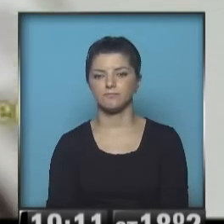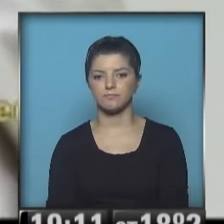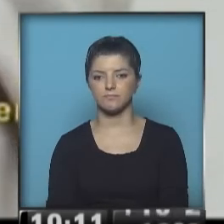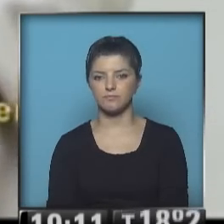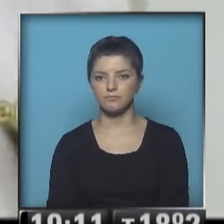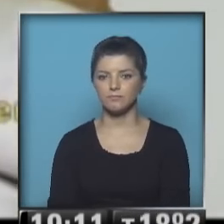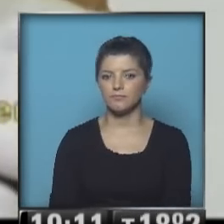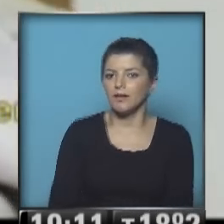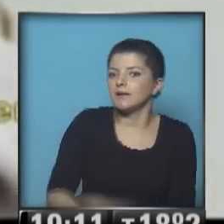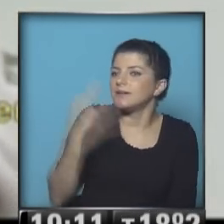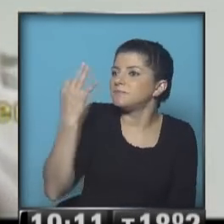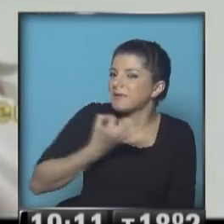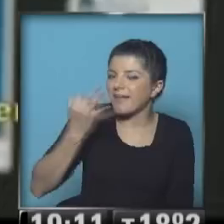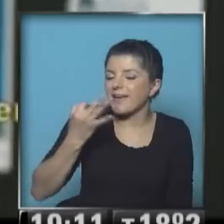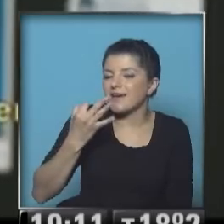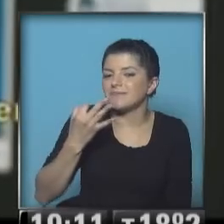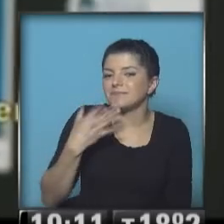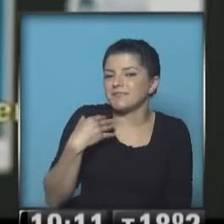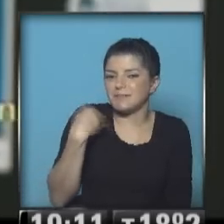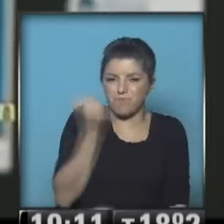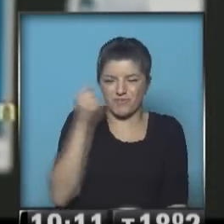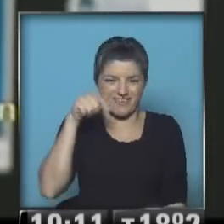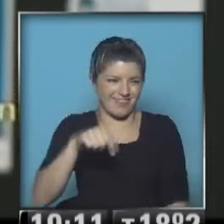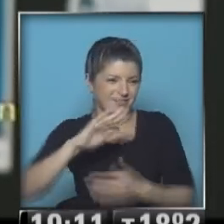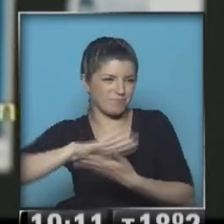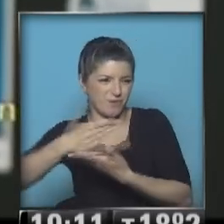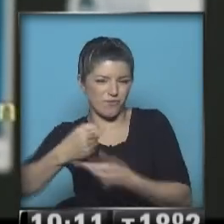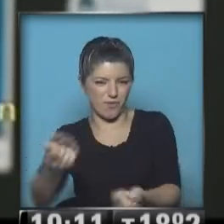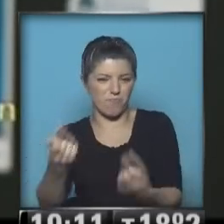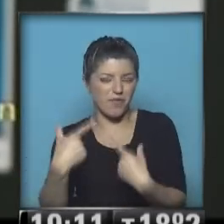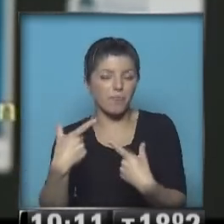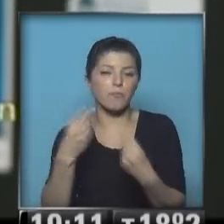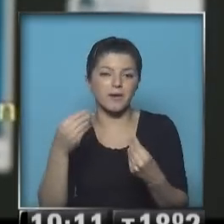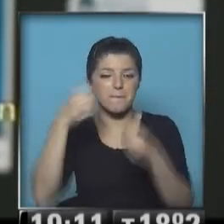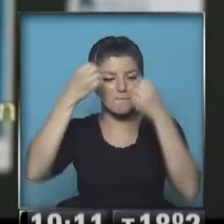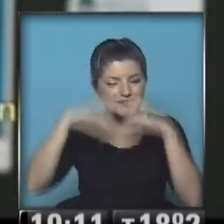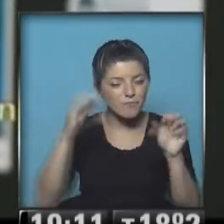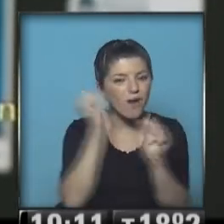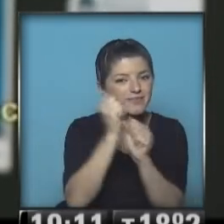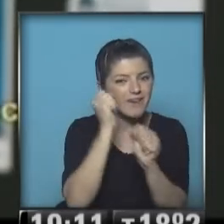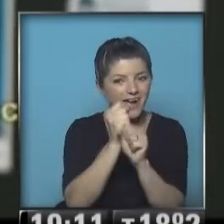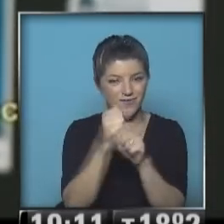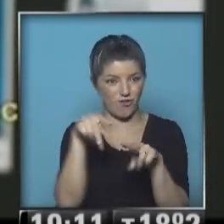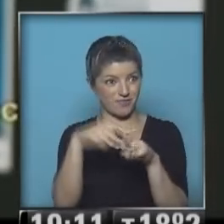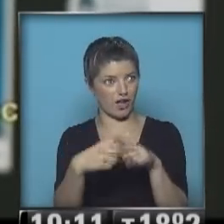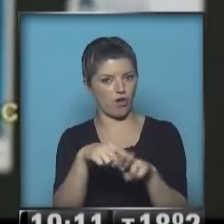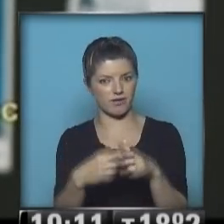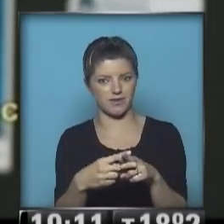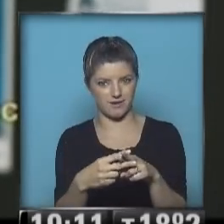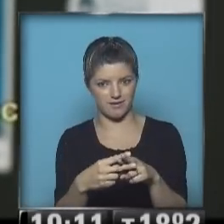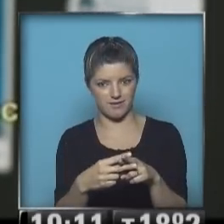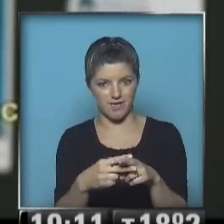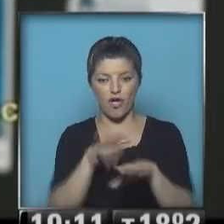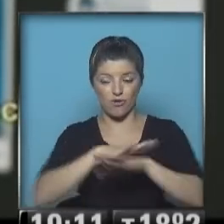La verdad que fue un muy importante este material porque permitió empezar a trabajar con tecnología, concretamente con